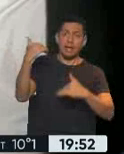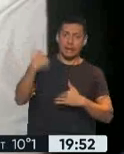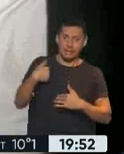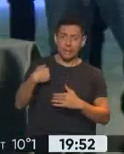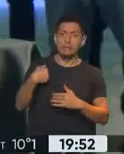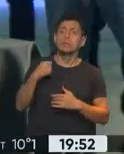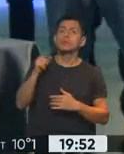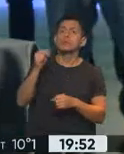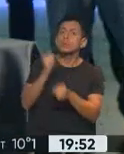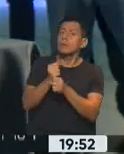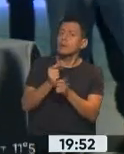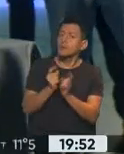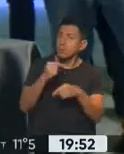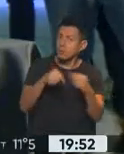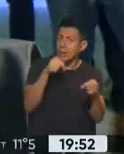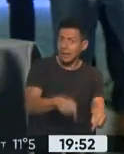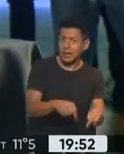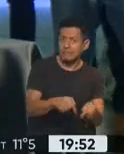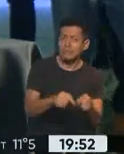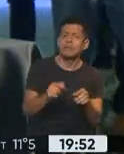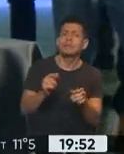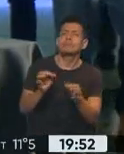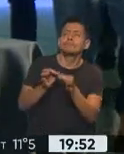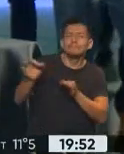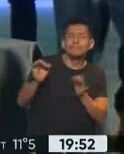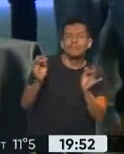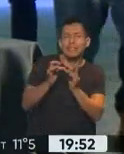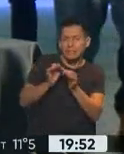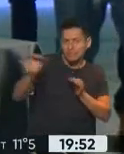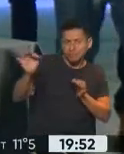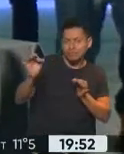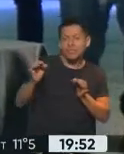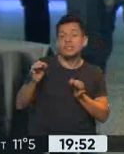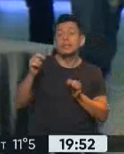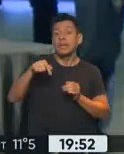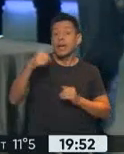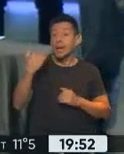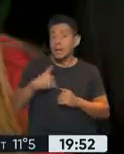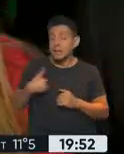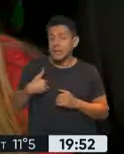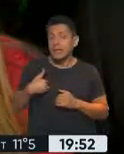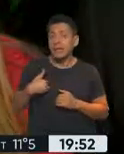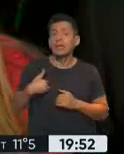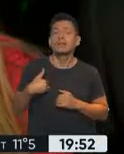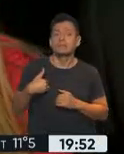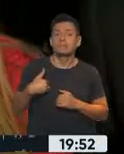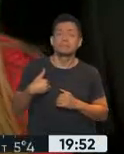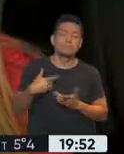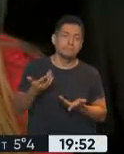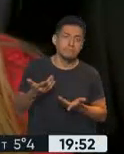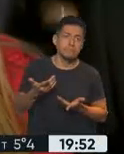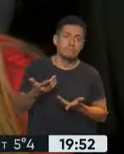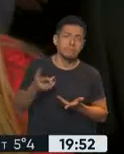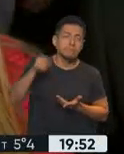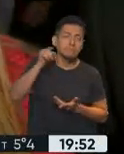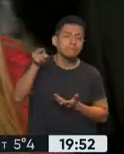seguir con su trabajo remoto. Entendemos que para la Argentina captar una porción de